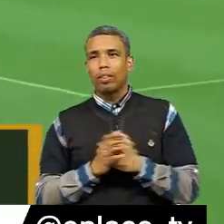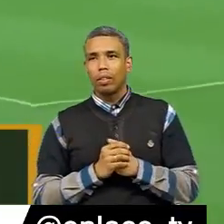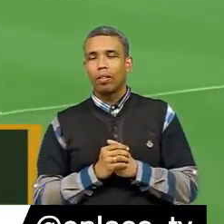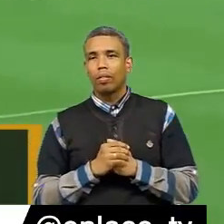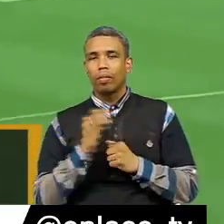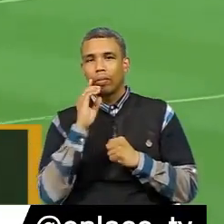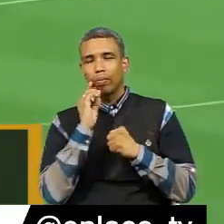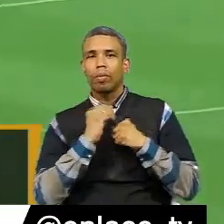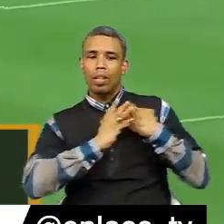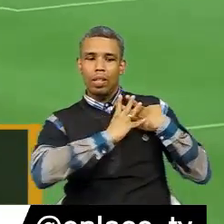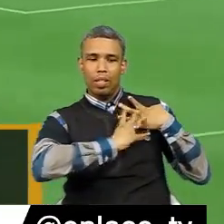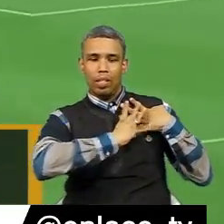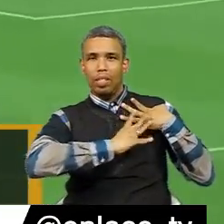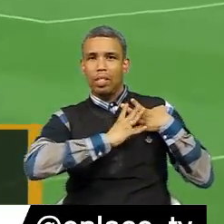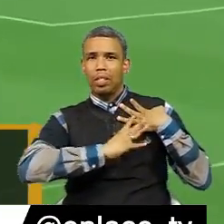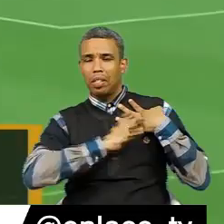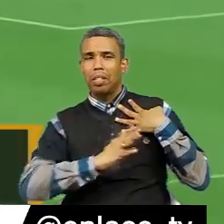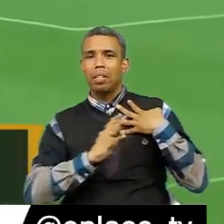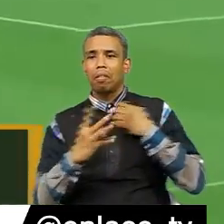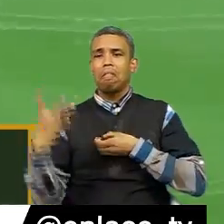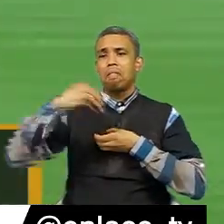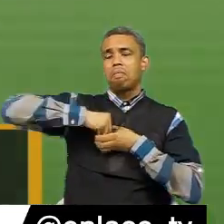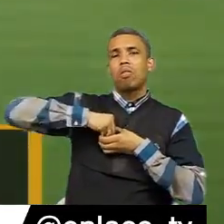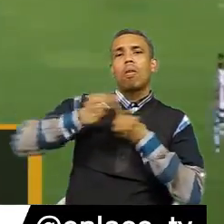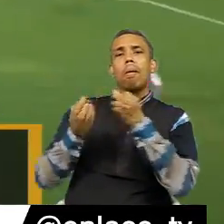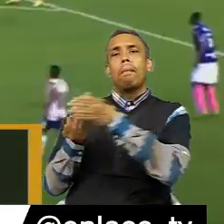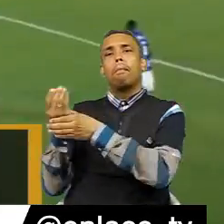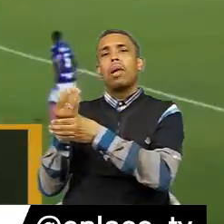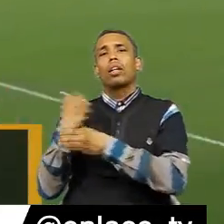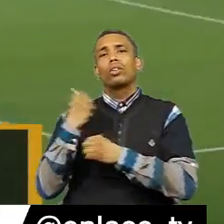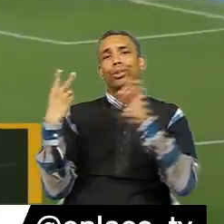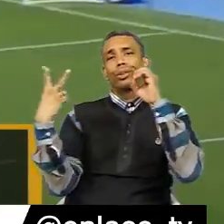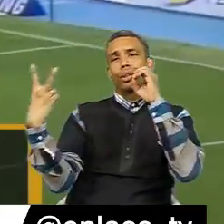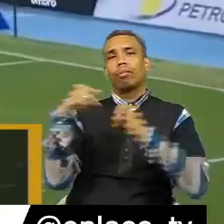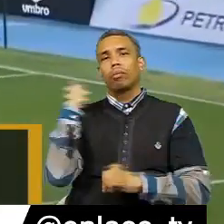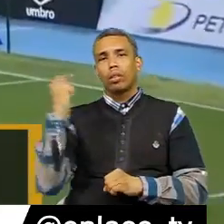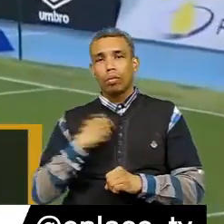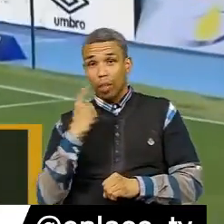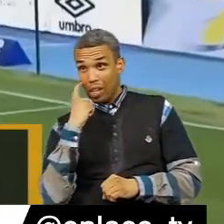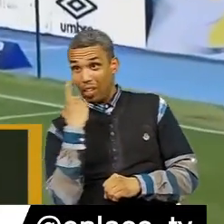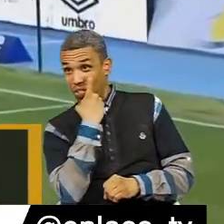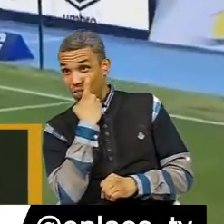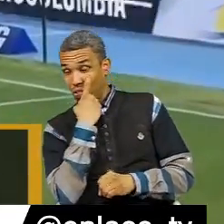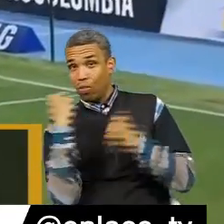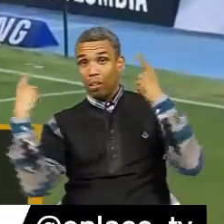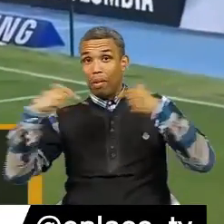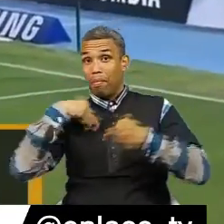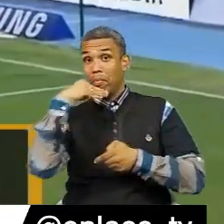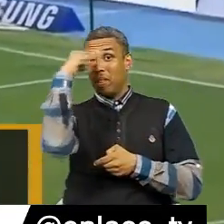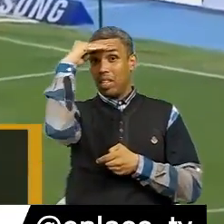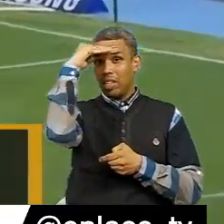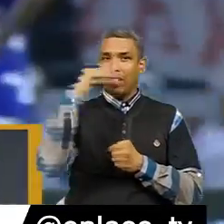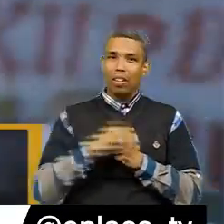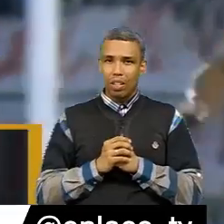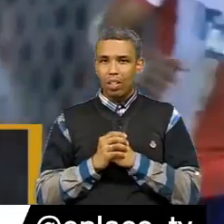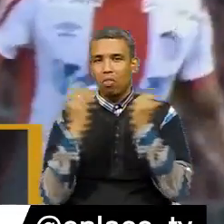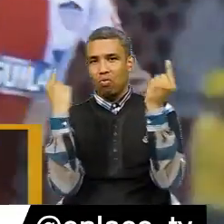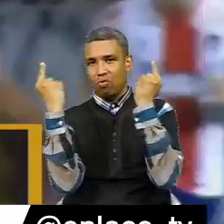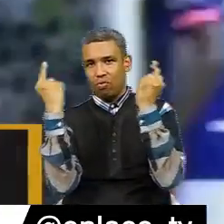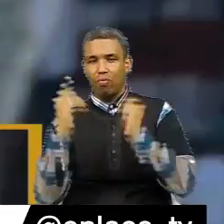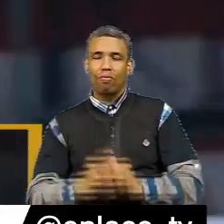Chicó cayó en casa ante Pasto 0-2. Va a pegar. El compromiso entre Junior e Independiente Medellín concluyó igualado a un